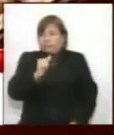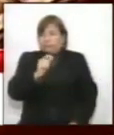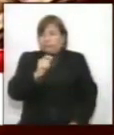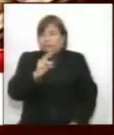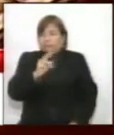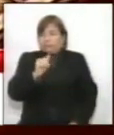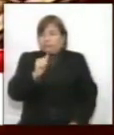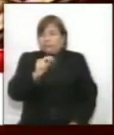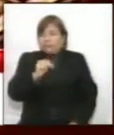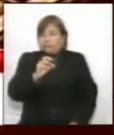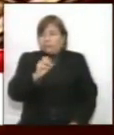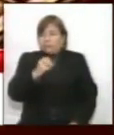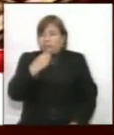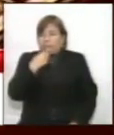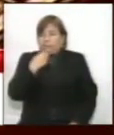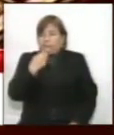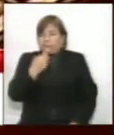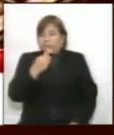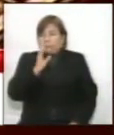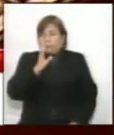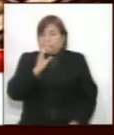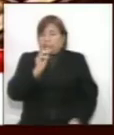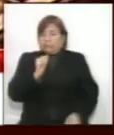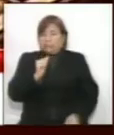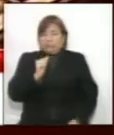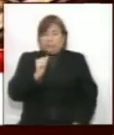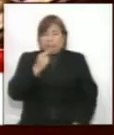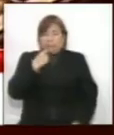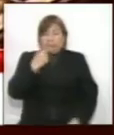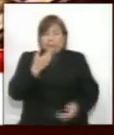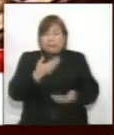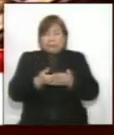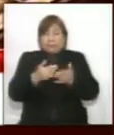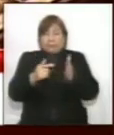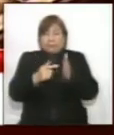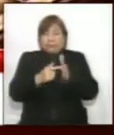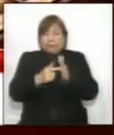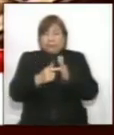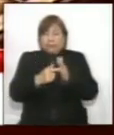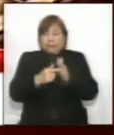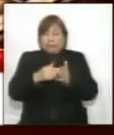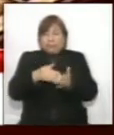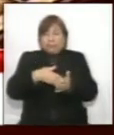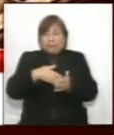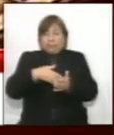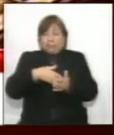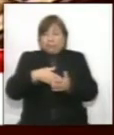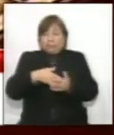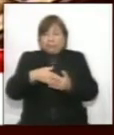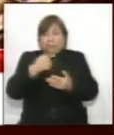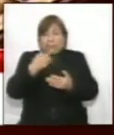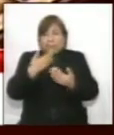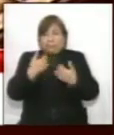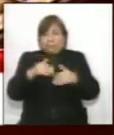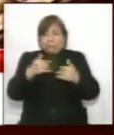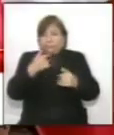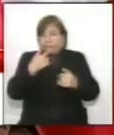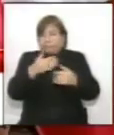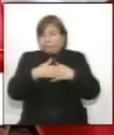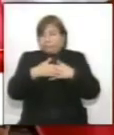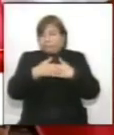También ha señalado que cuando habla de jugarretas del presidente y señala que se quiere debilitar a los partidos. Esto es muy grave porque estamos a